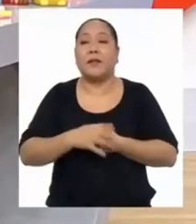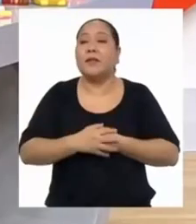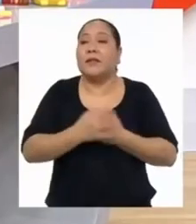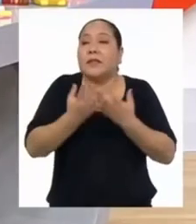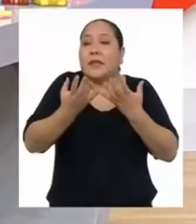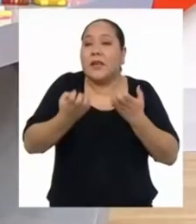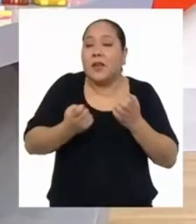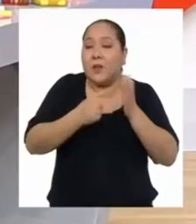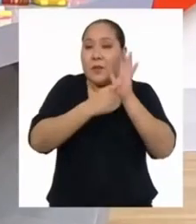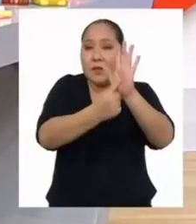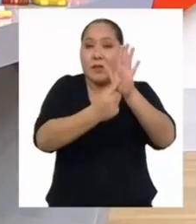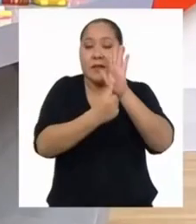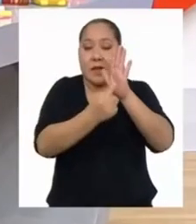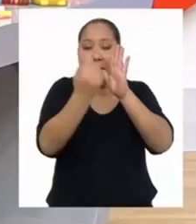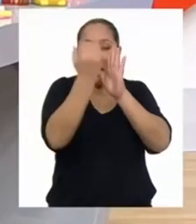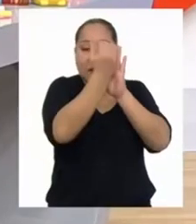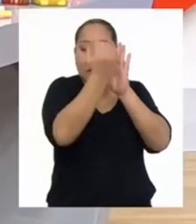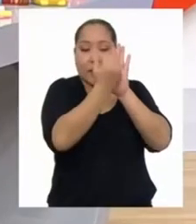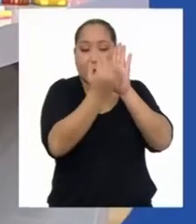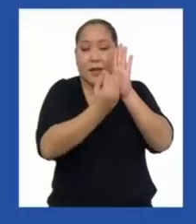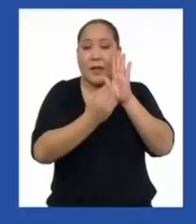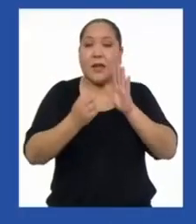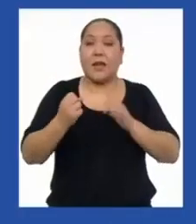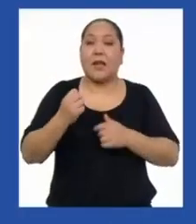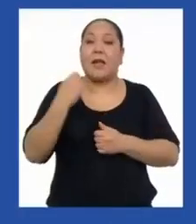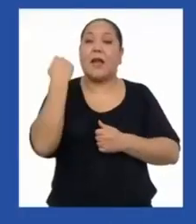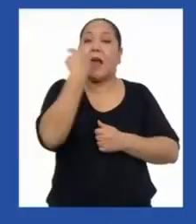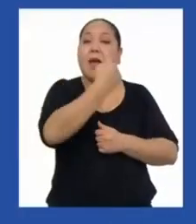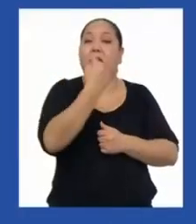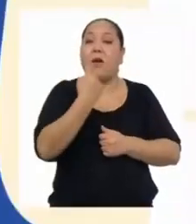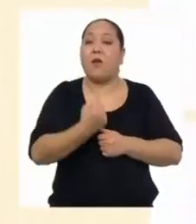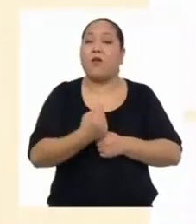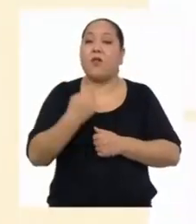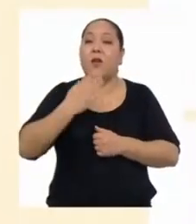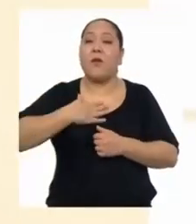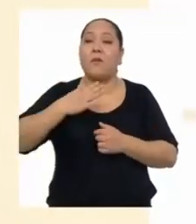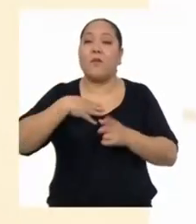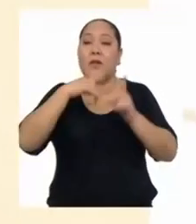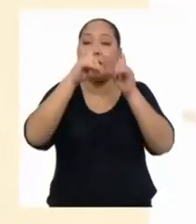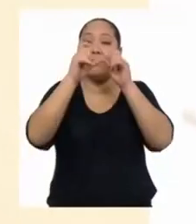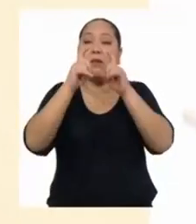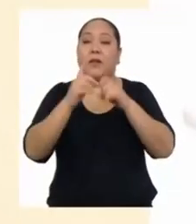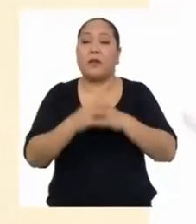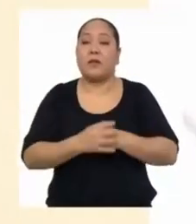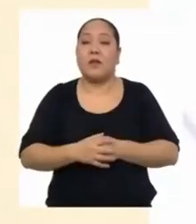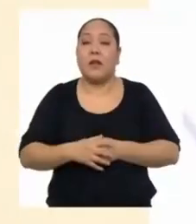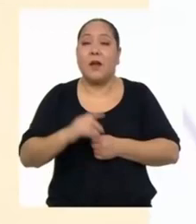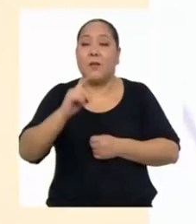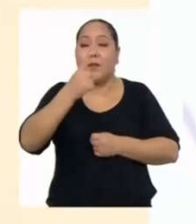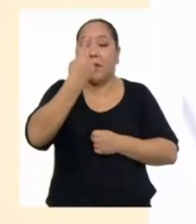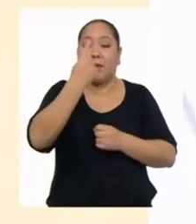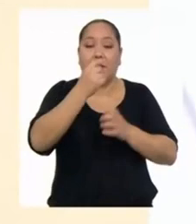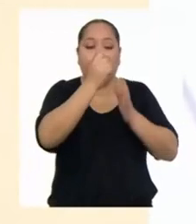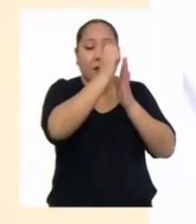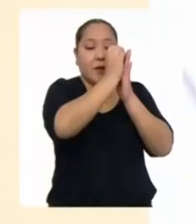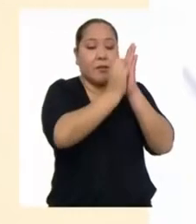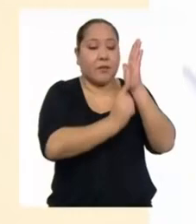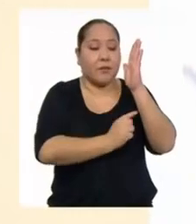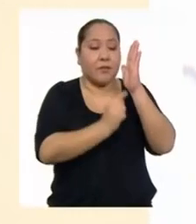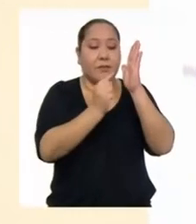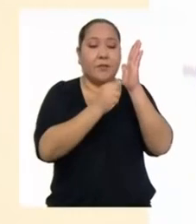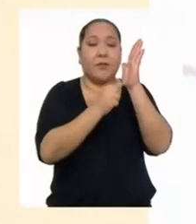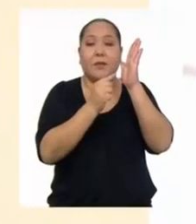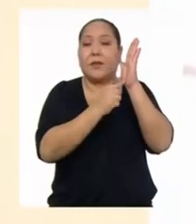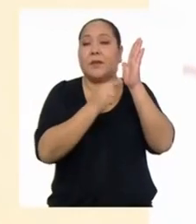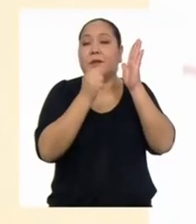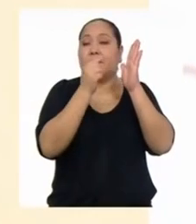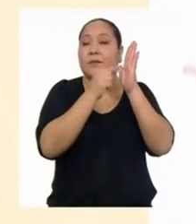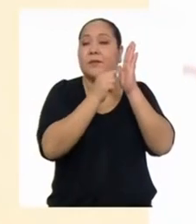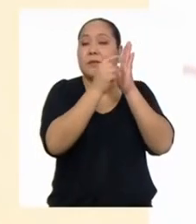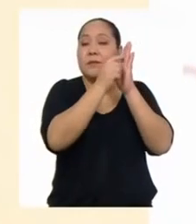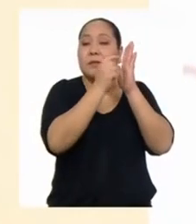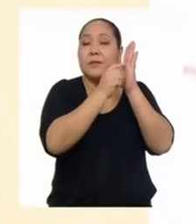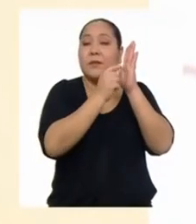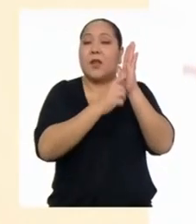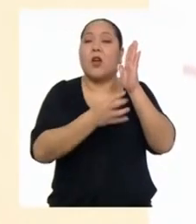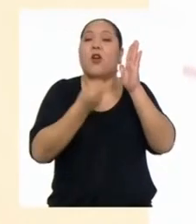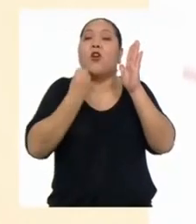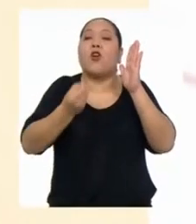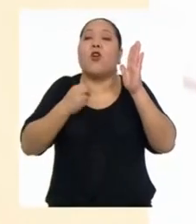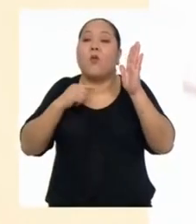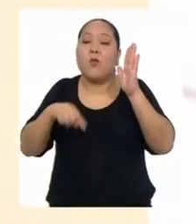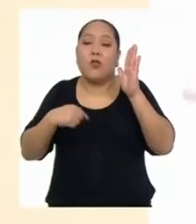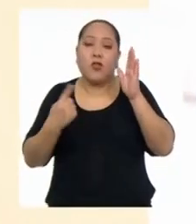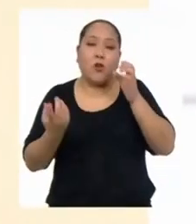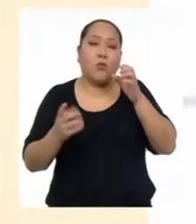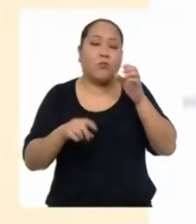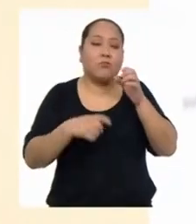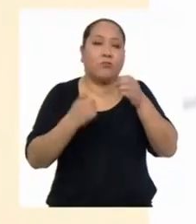las preguntas de cada uno de mis párrafos. La primera parte de mi texto responde a estas preguntas. ¿Cómo llegué a ser parte